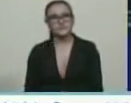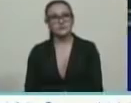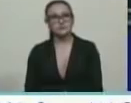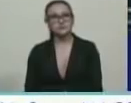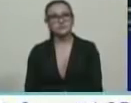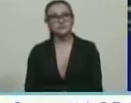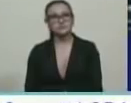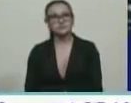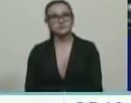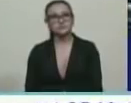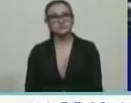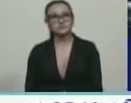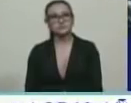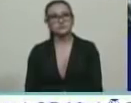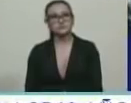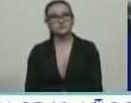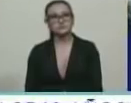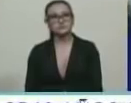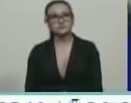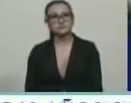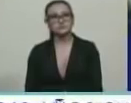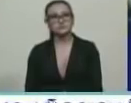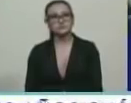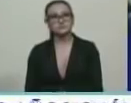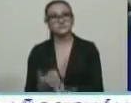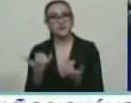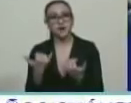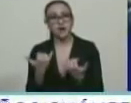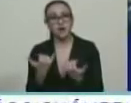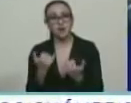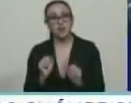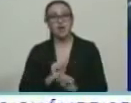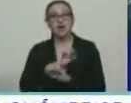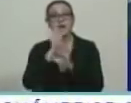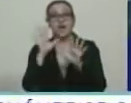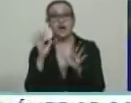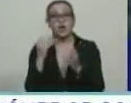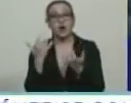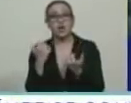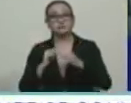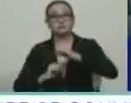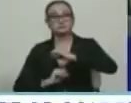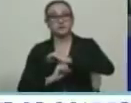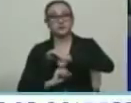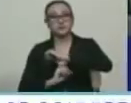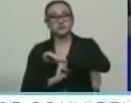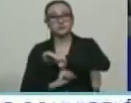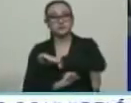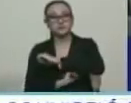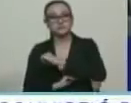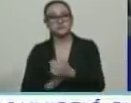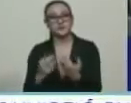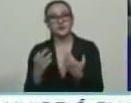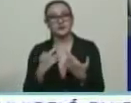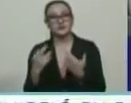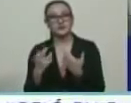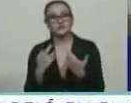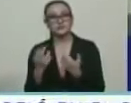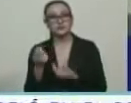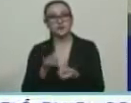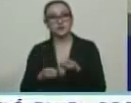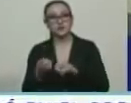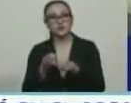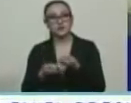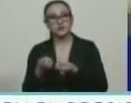y hemos venido ahora con más claridad que nunca echando las bases para una relación